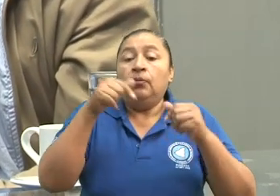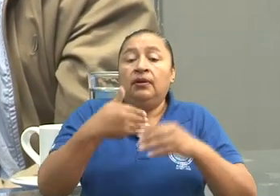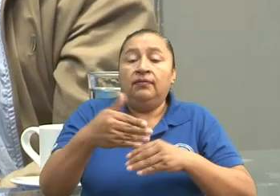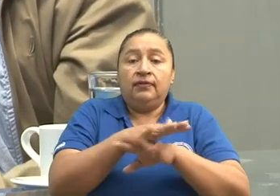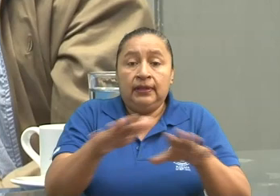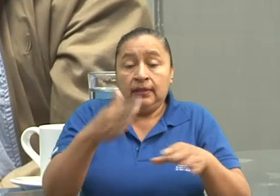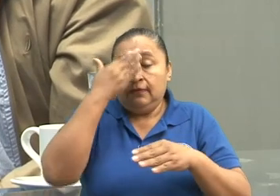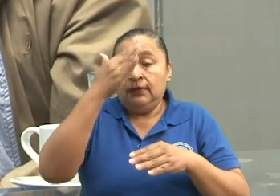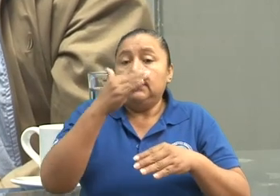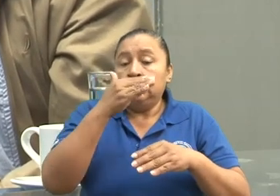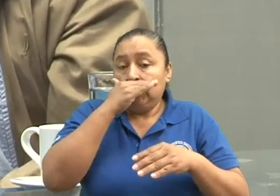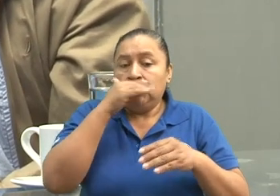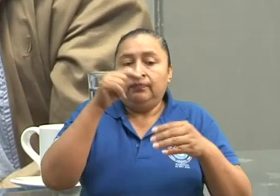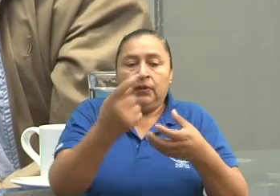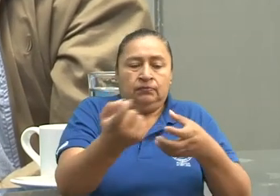logró aglutinar